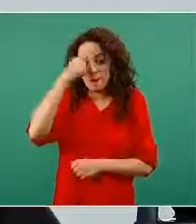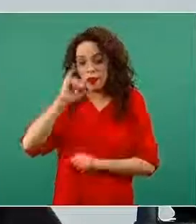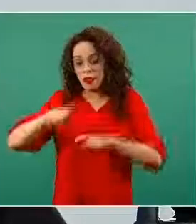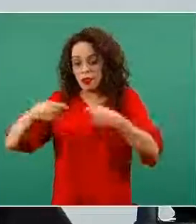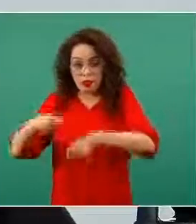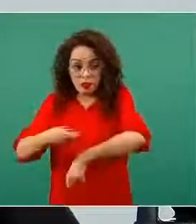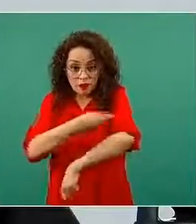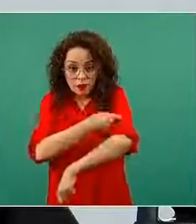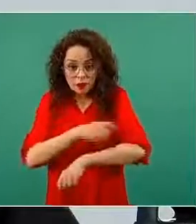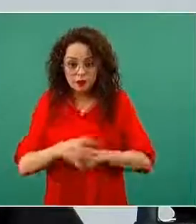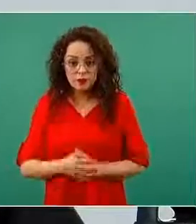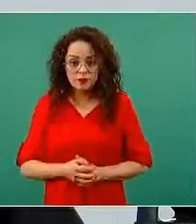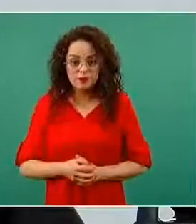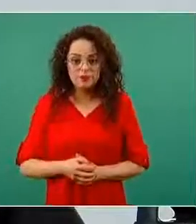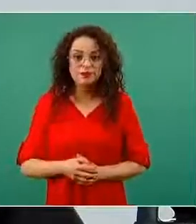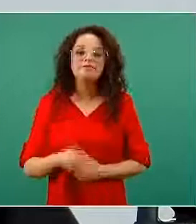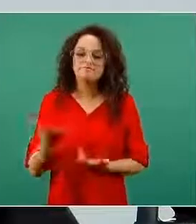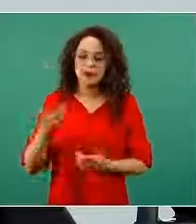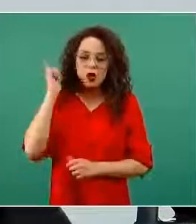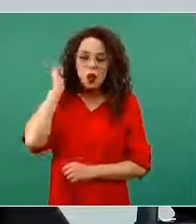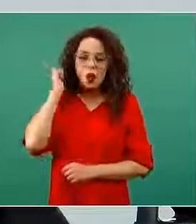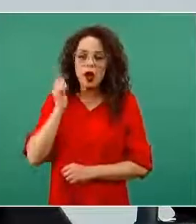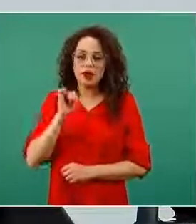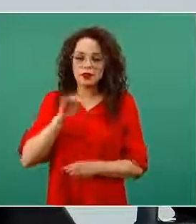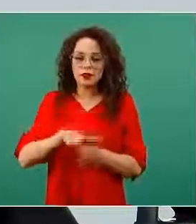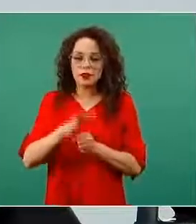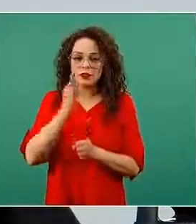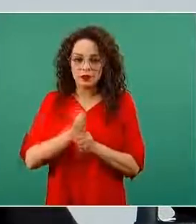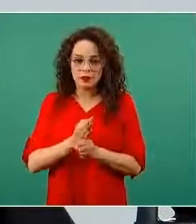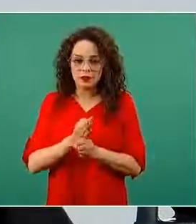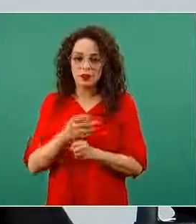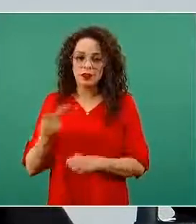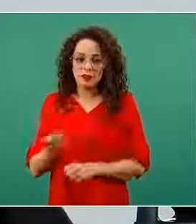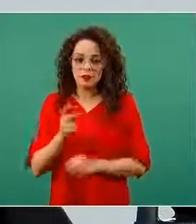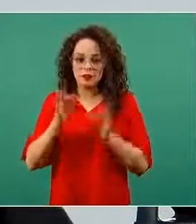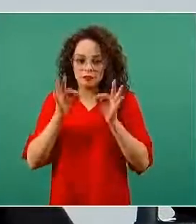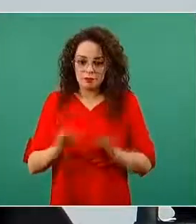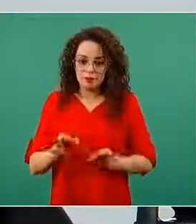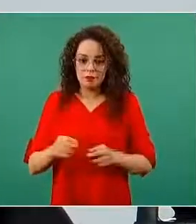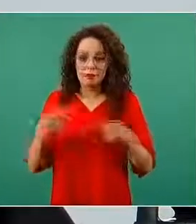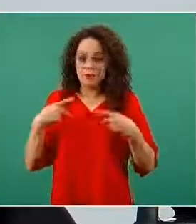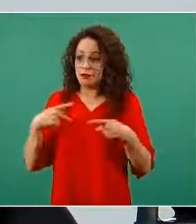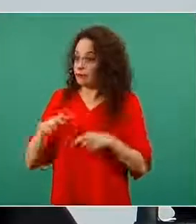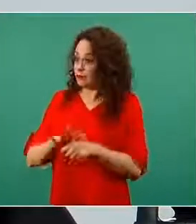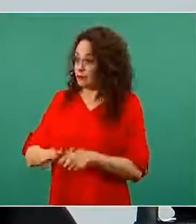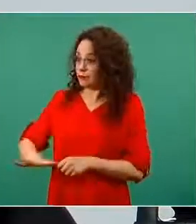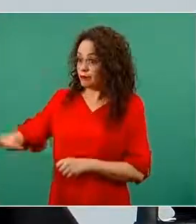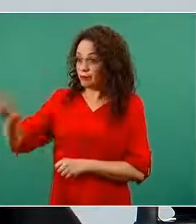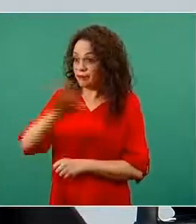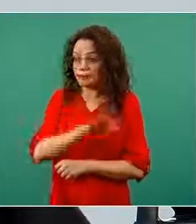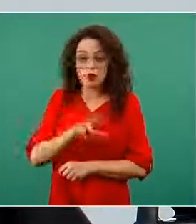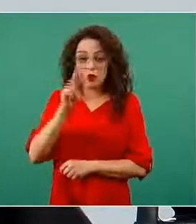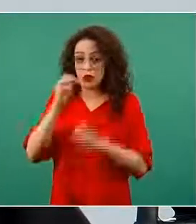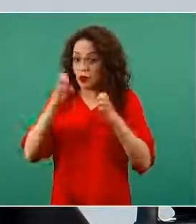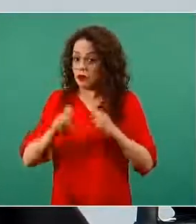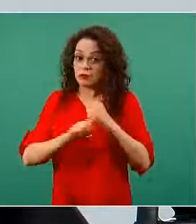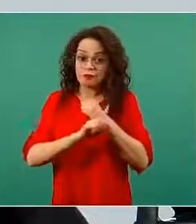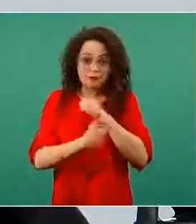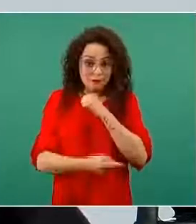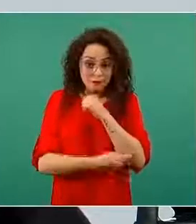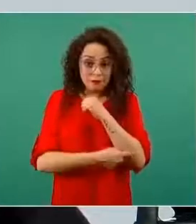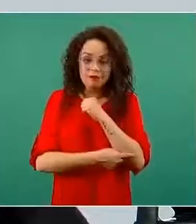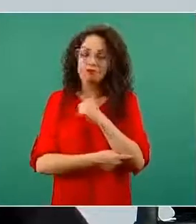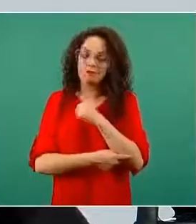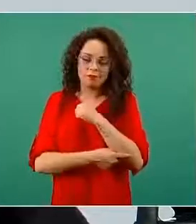Esperamos que sí sean suficientes y que el resto de la población que no está embarazada también sepa